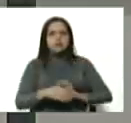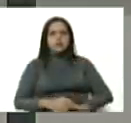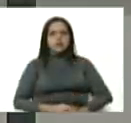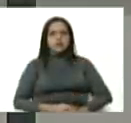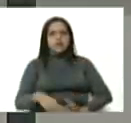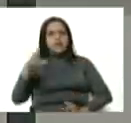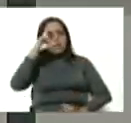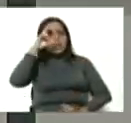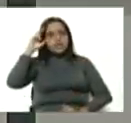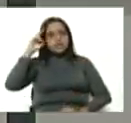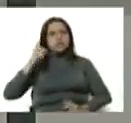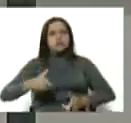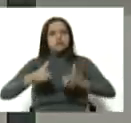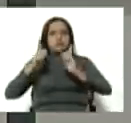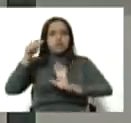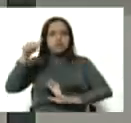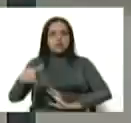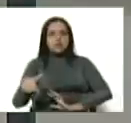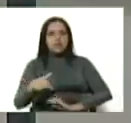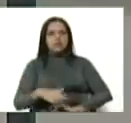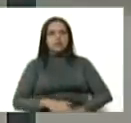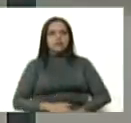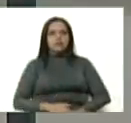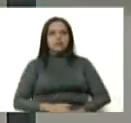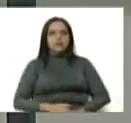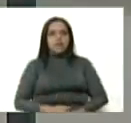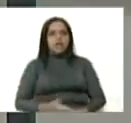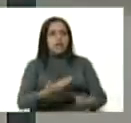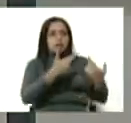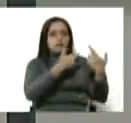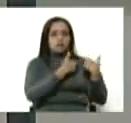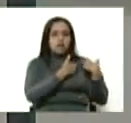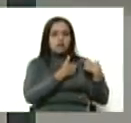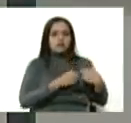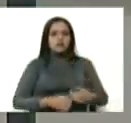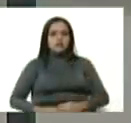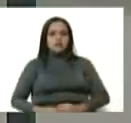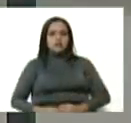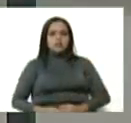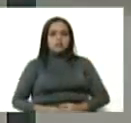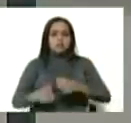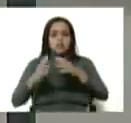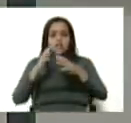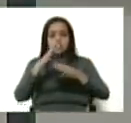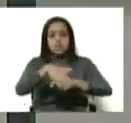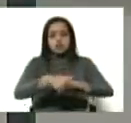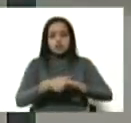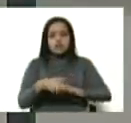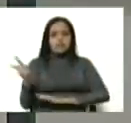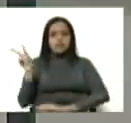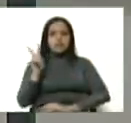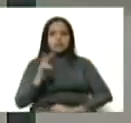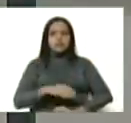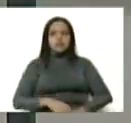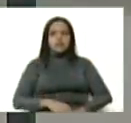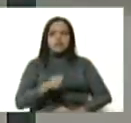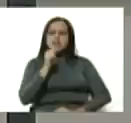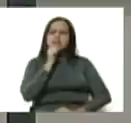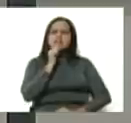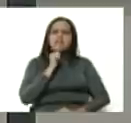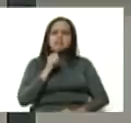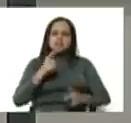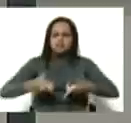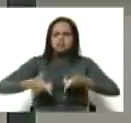aquí al encargado de negocios del Reino Unido en Venezuela, John Cangil. ¿Quién lo acreditó? ¿Juan Guaidó?